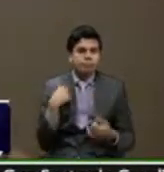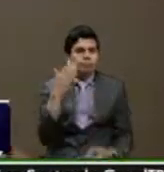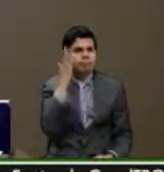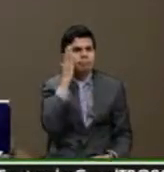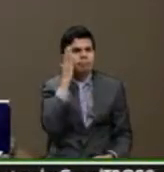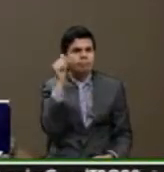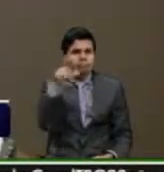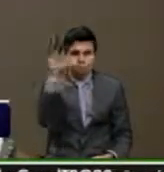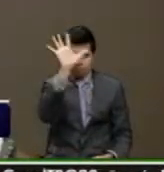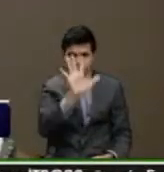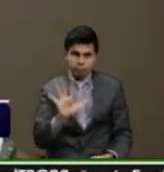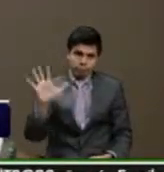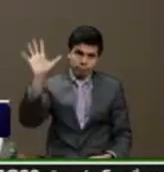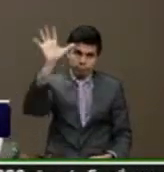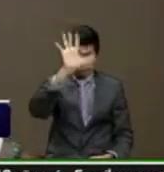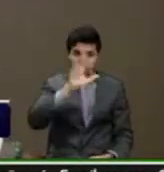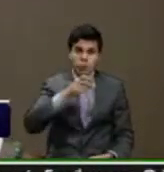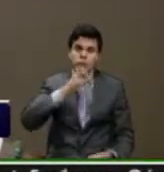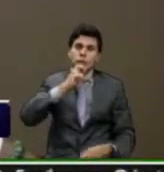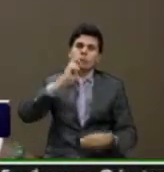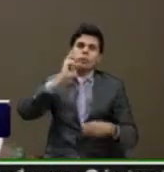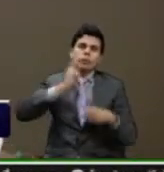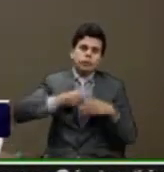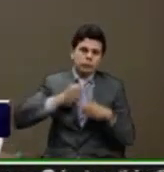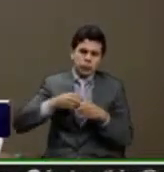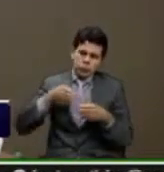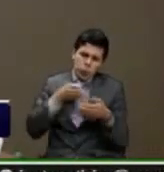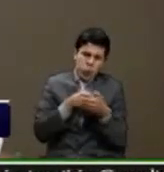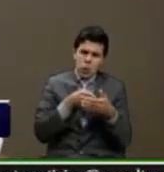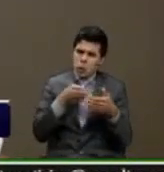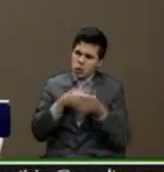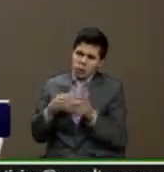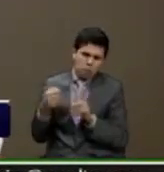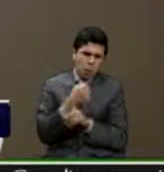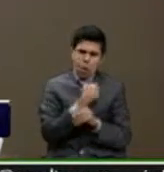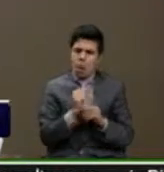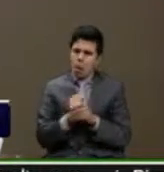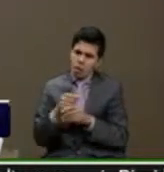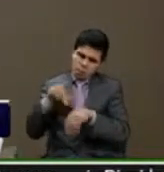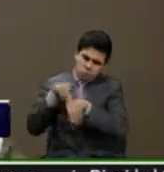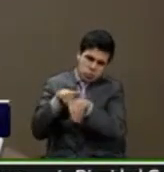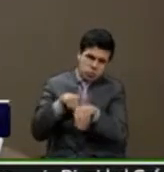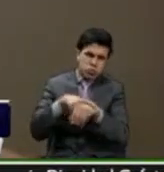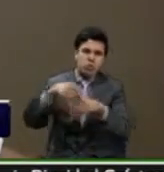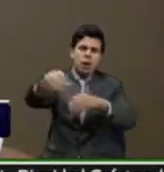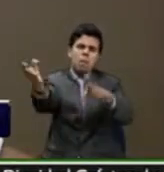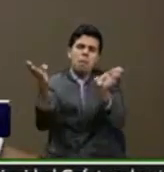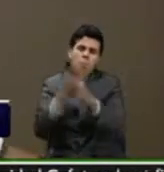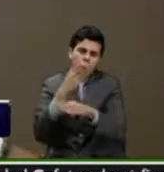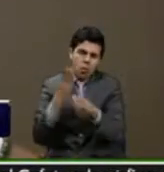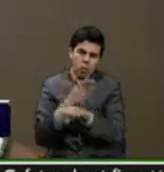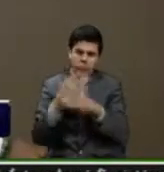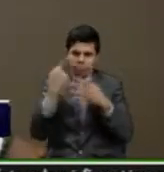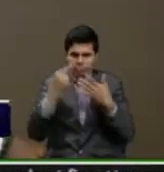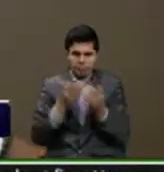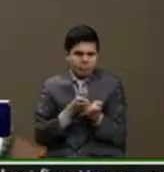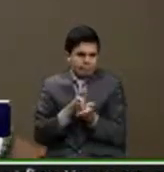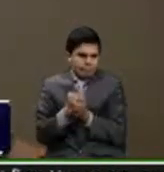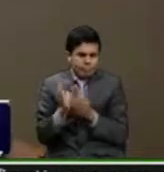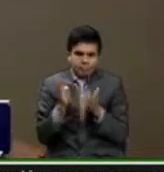un departamento que ha sido duramente golpeado por la violencia, una violencia sistemática, una violencia